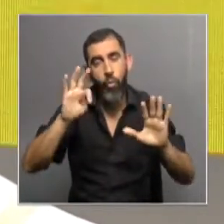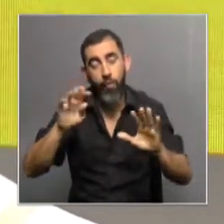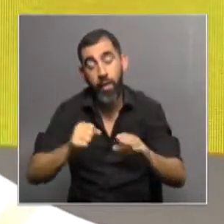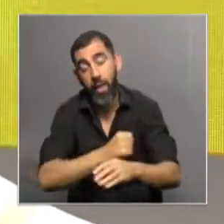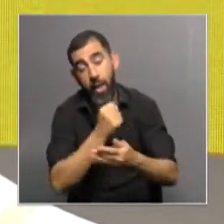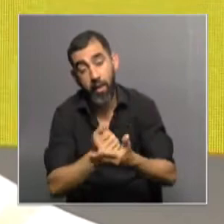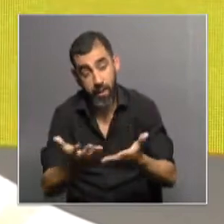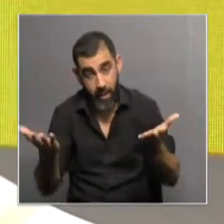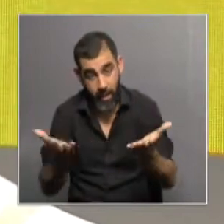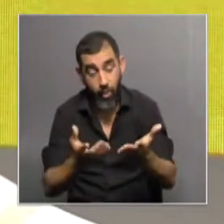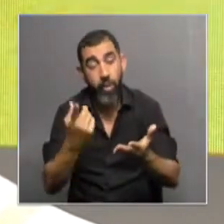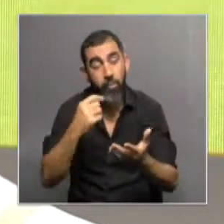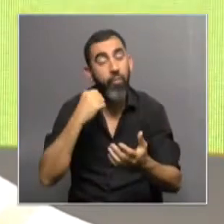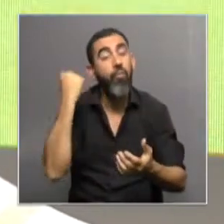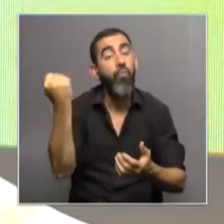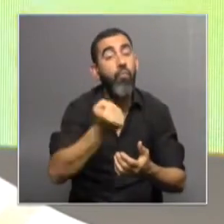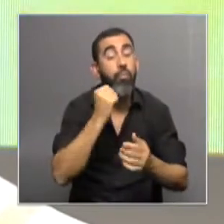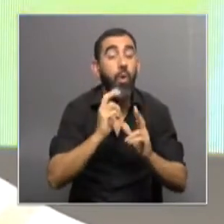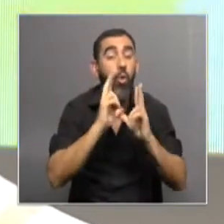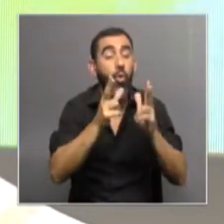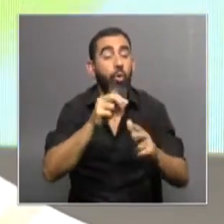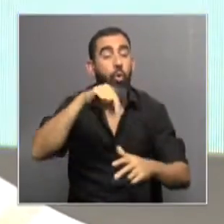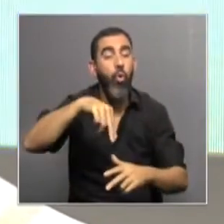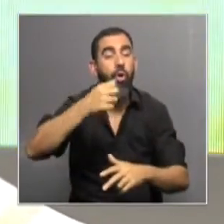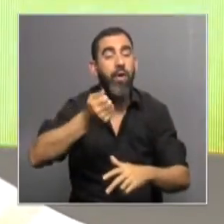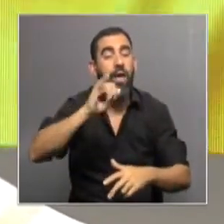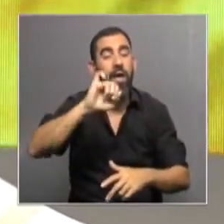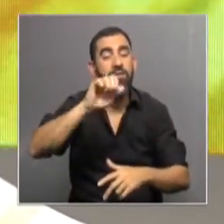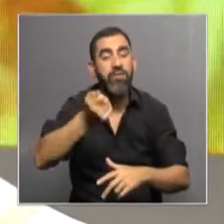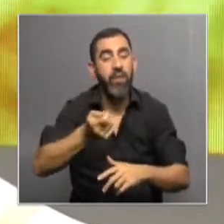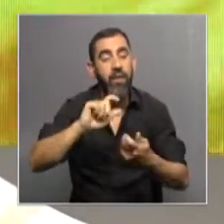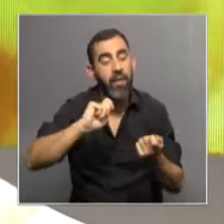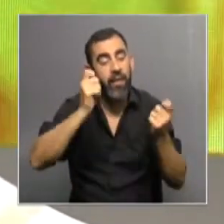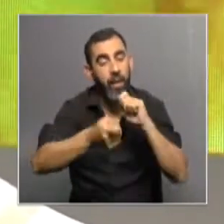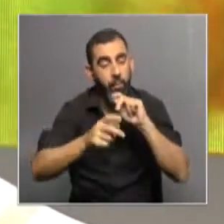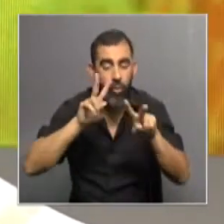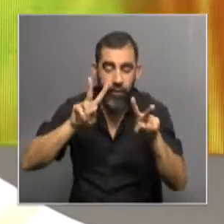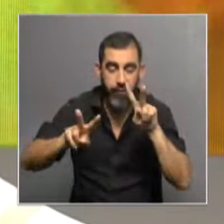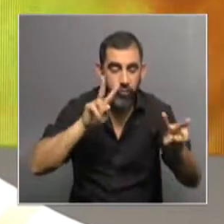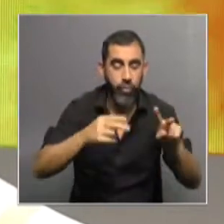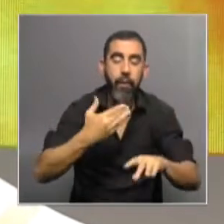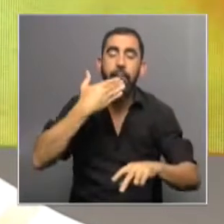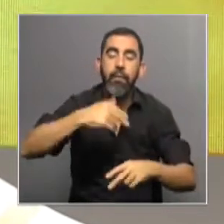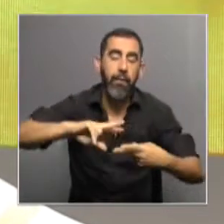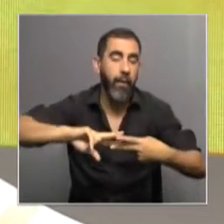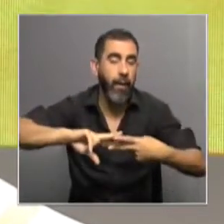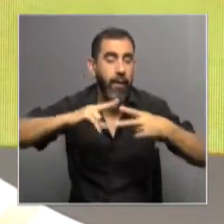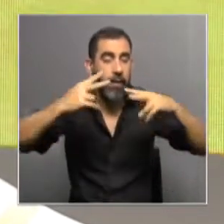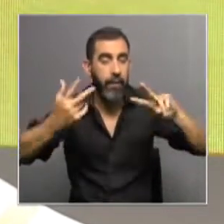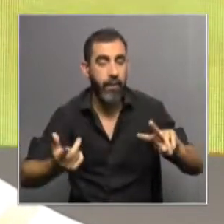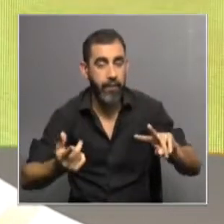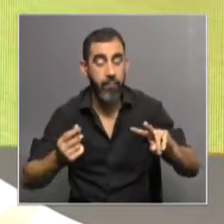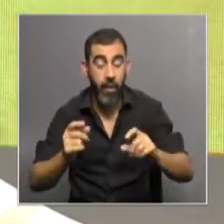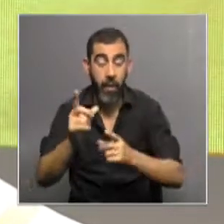ver pero la clave creo que es lo que dice Hugo Naya al final el cambio de paradigma de entender a la genómica y a la genética al